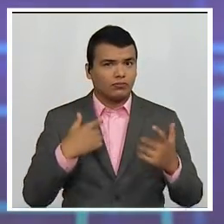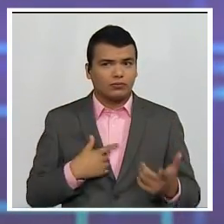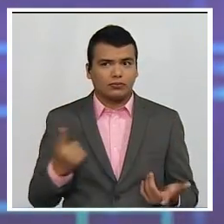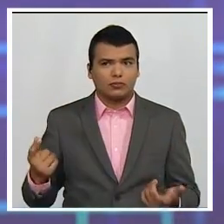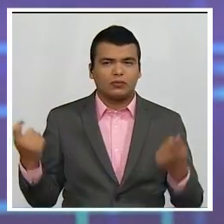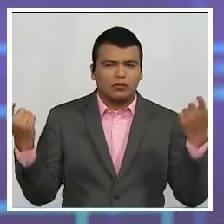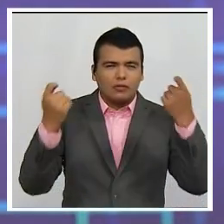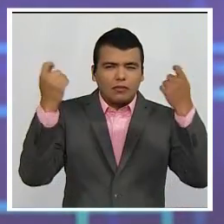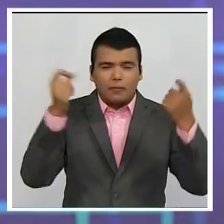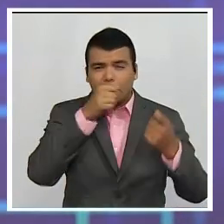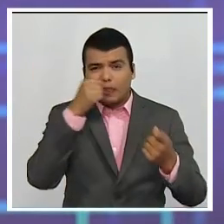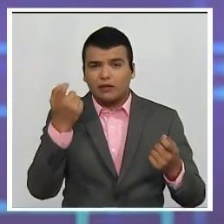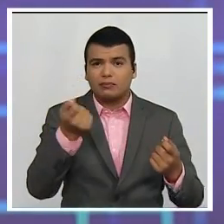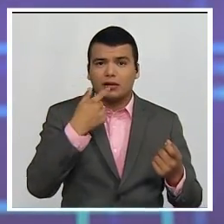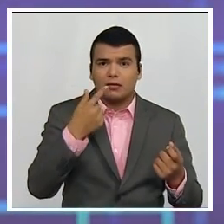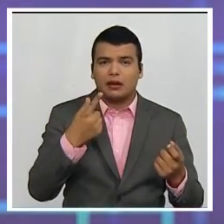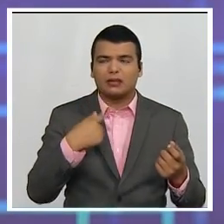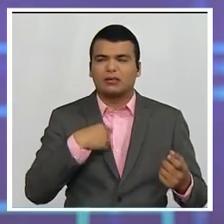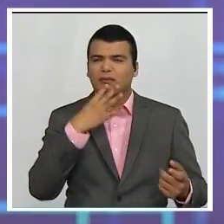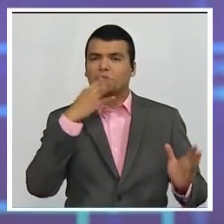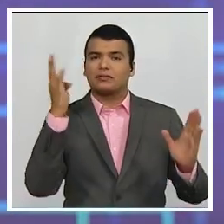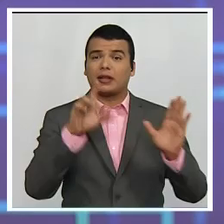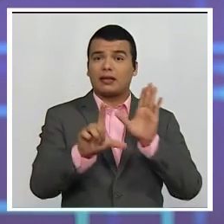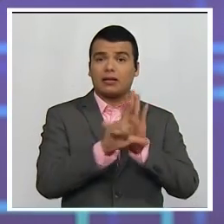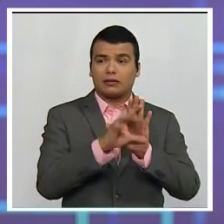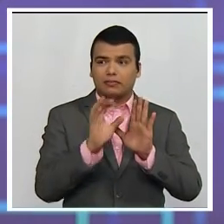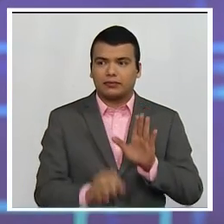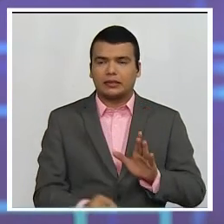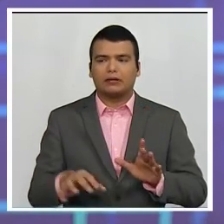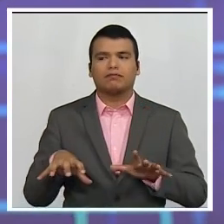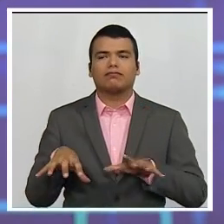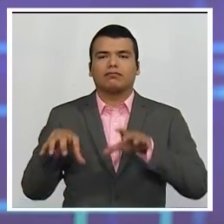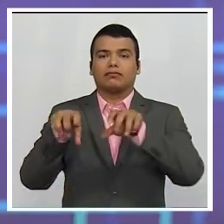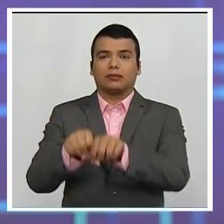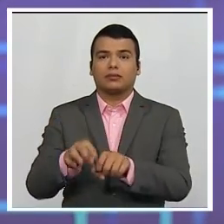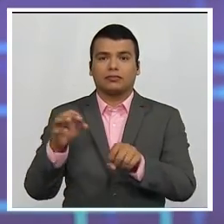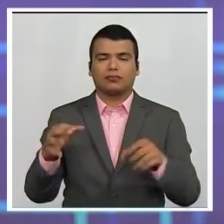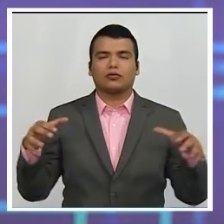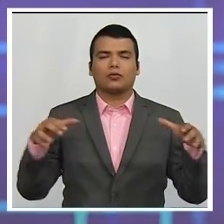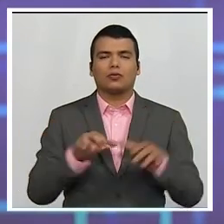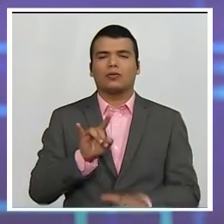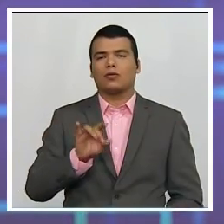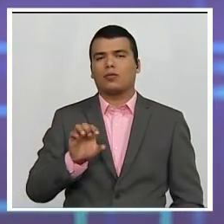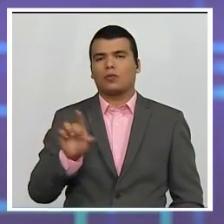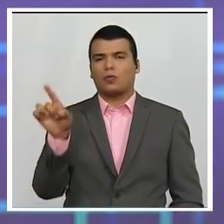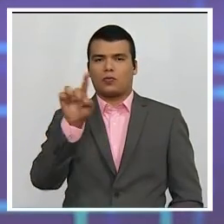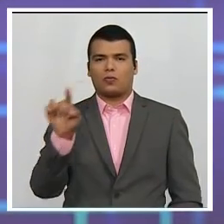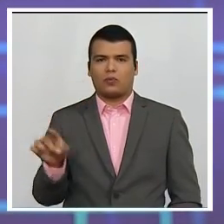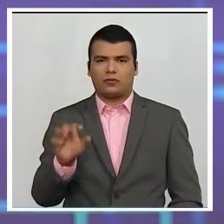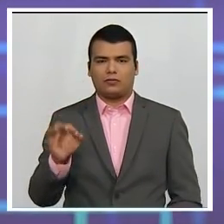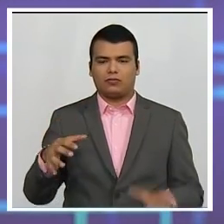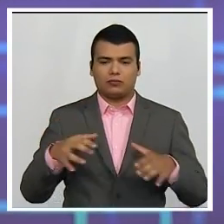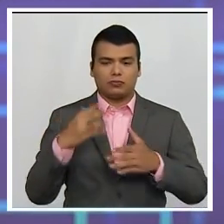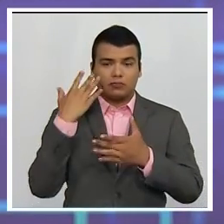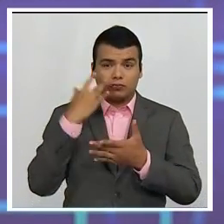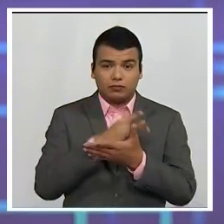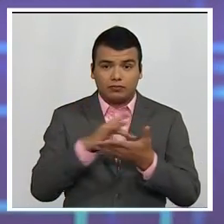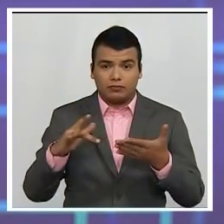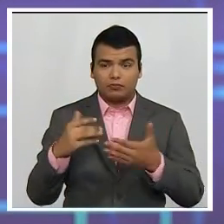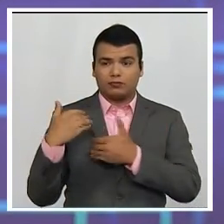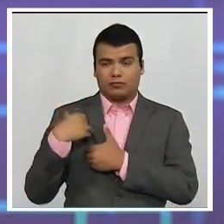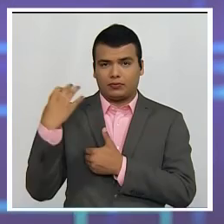farmacéuticos se dio en varios municipios del valle en un operativo de la unidad ejecutora de saneamiento del departamento se decomisaron 300